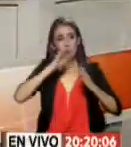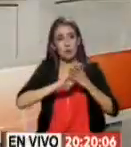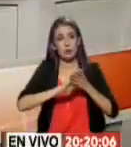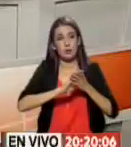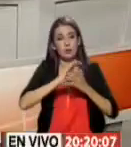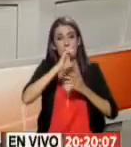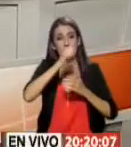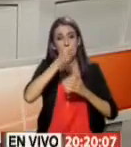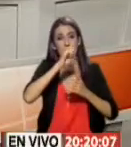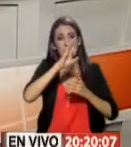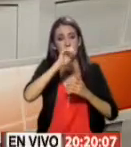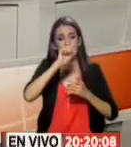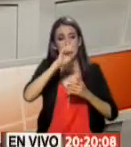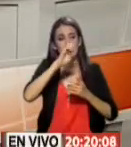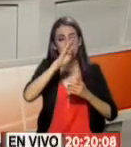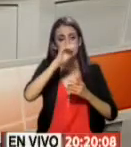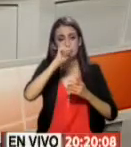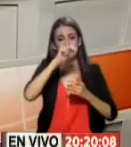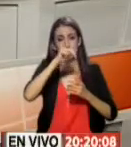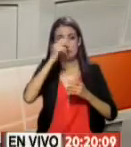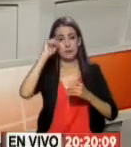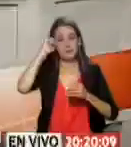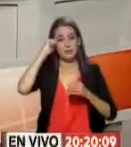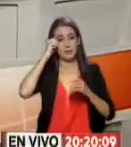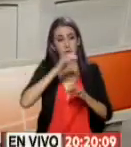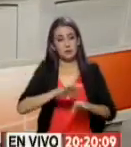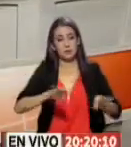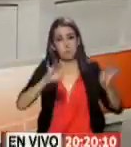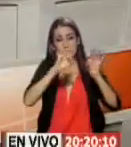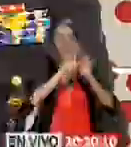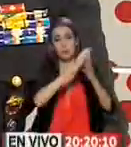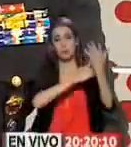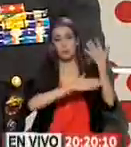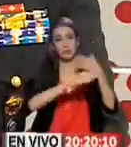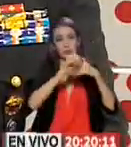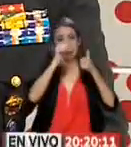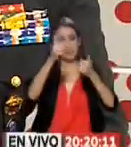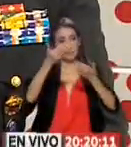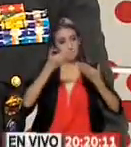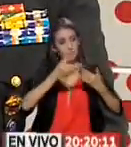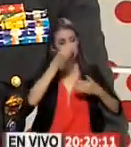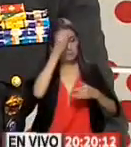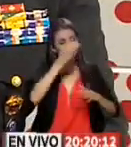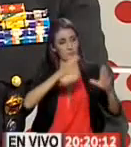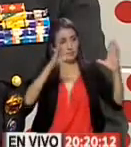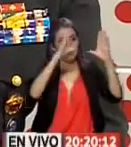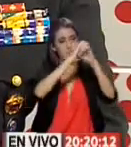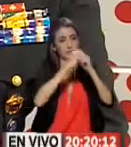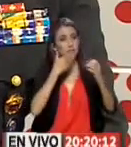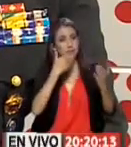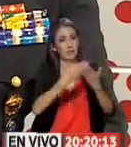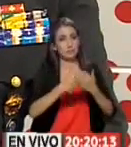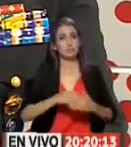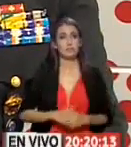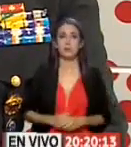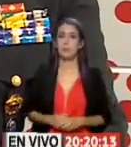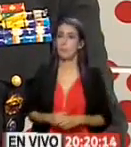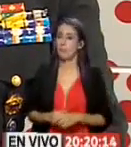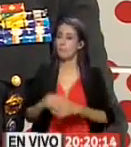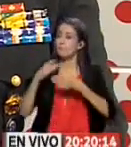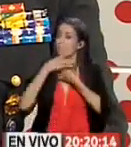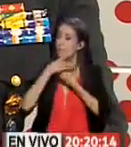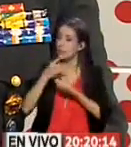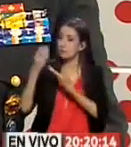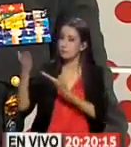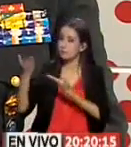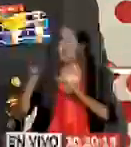Históricos del Ejército, para recordarnos la importancia de este evento. Coronel, buenas noches, gracias por estar aquí en Telediario. Buenas noches, es un gusto